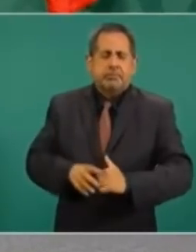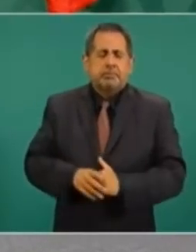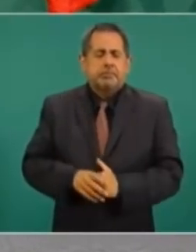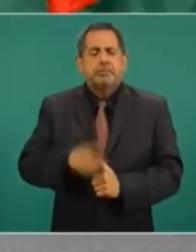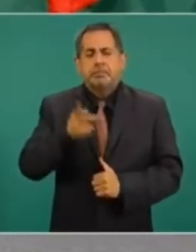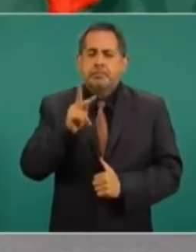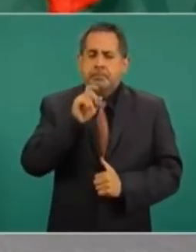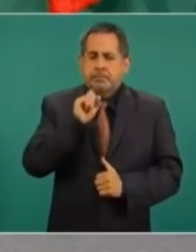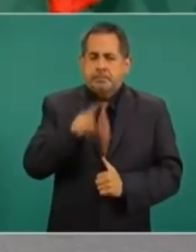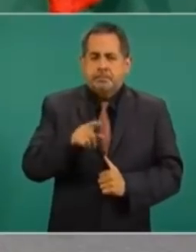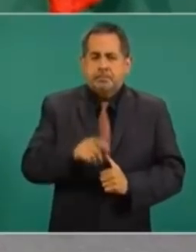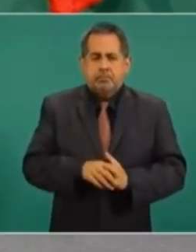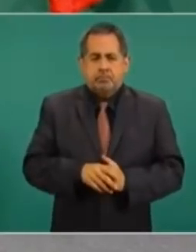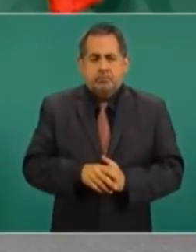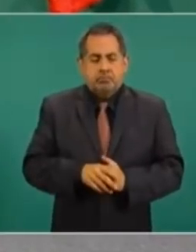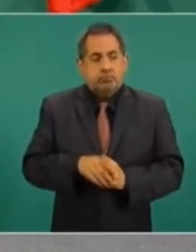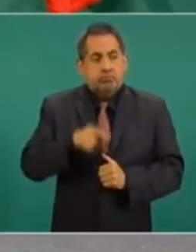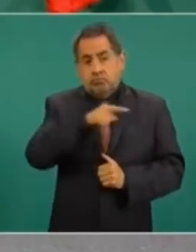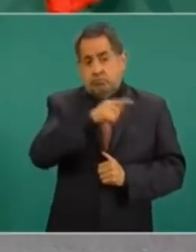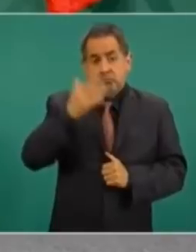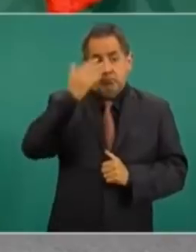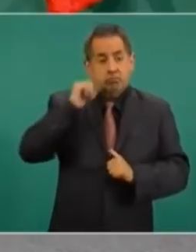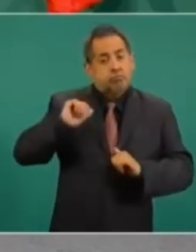Pero es un compromiso